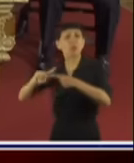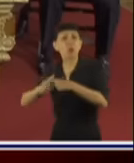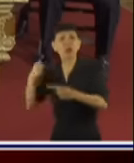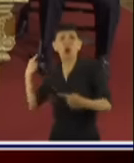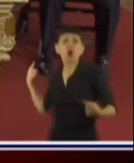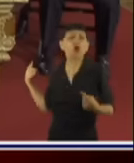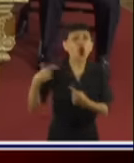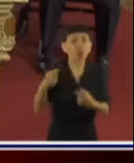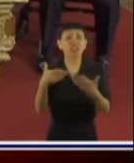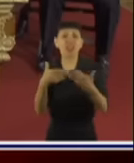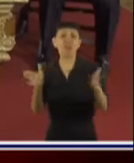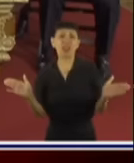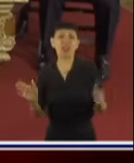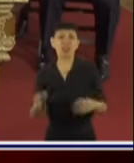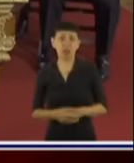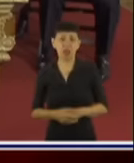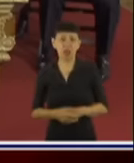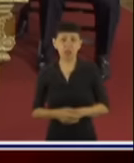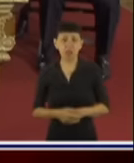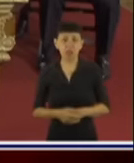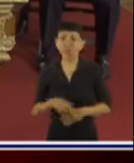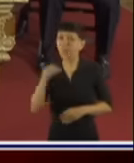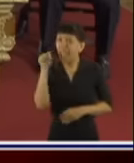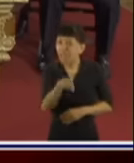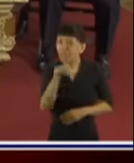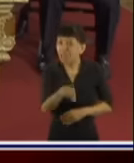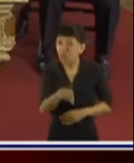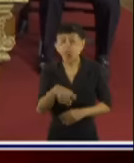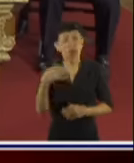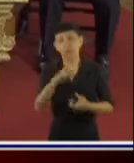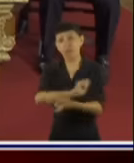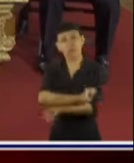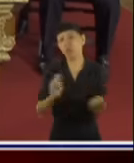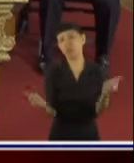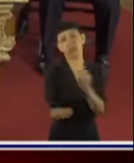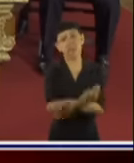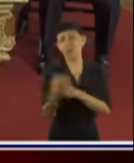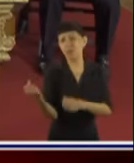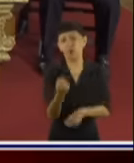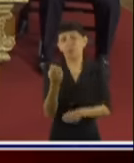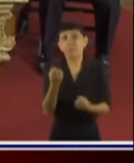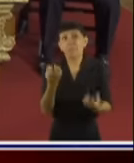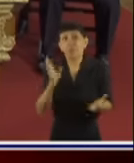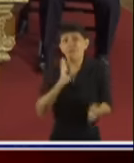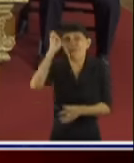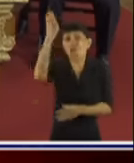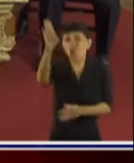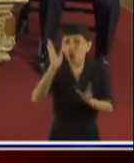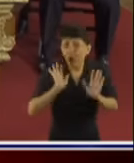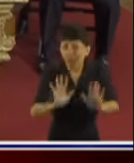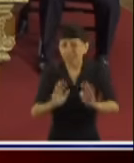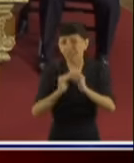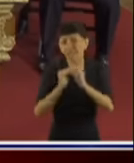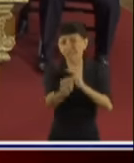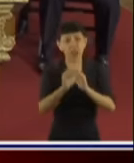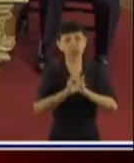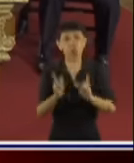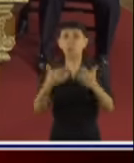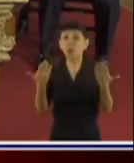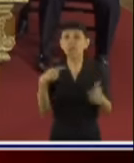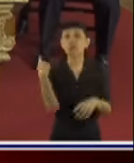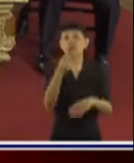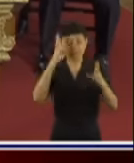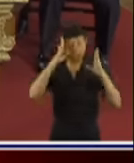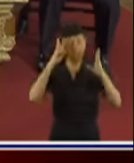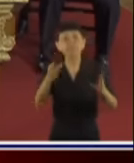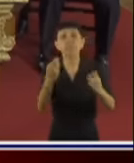práctica no se cumplen. Por ejemplo, el compra argentino, buena parte del sector privado no lo cumple. Hoy por hoy, si uno fuera